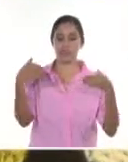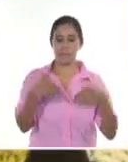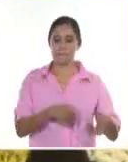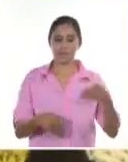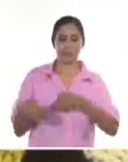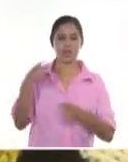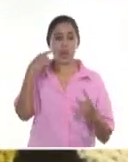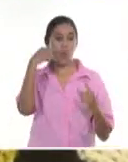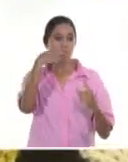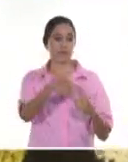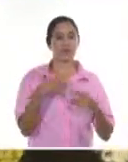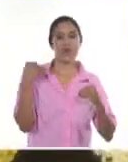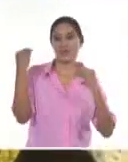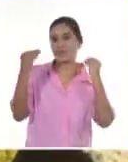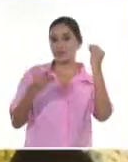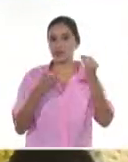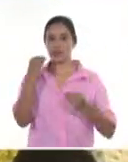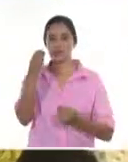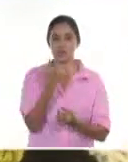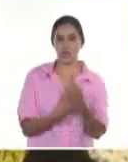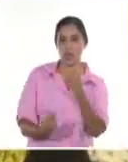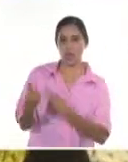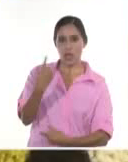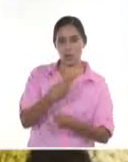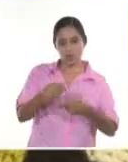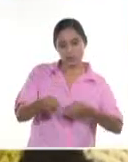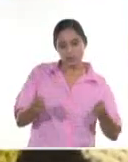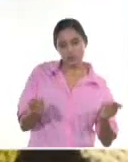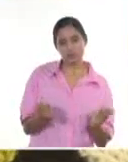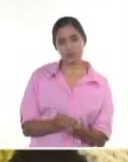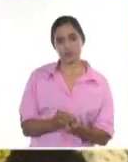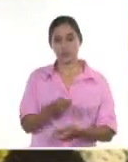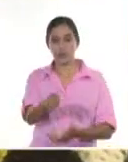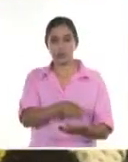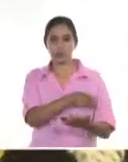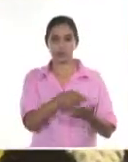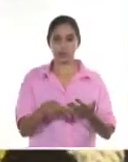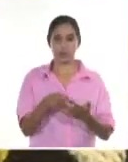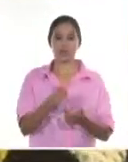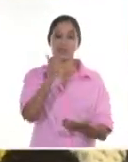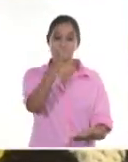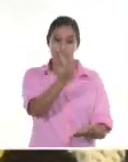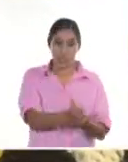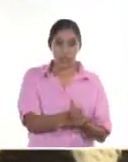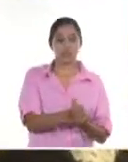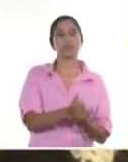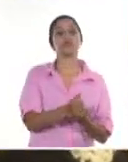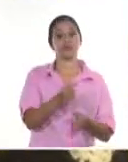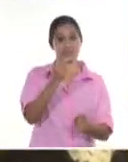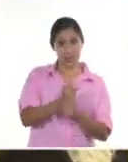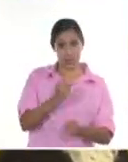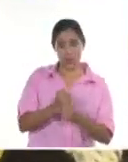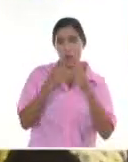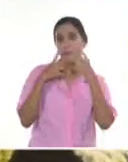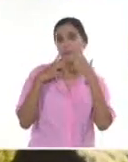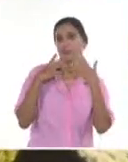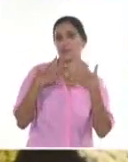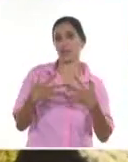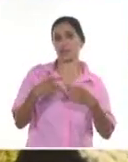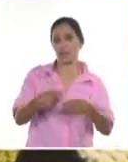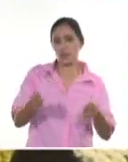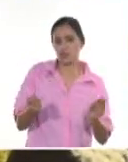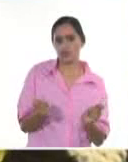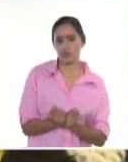haciendo análisis por cada uno de los consejos populares, por cada uno de los centros de trabajo, de los consejos de dirección, de